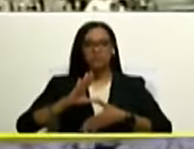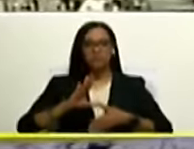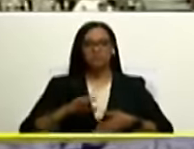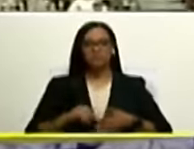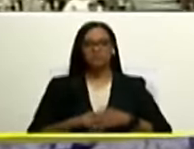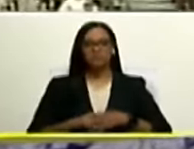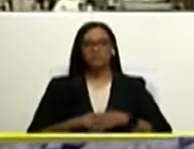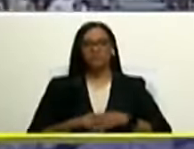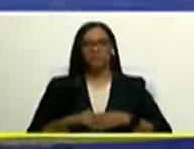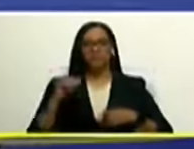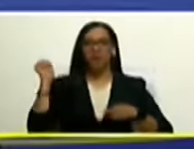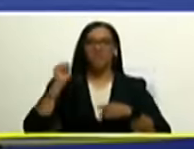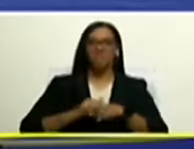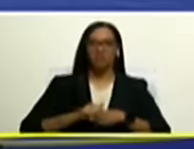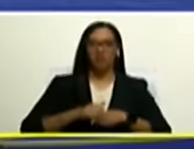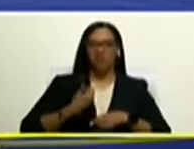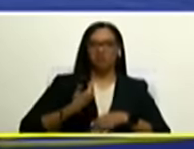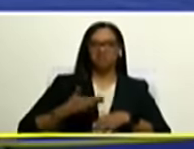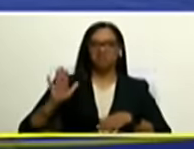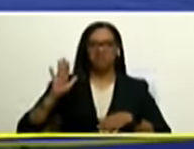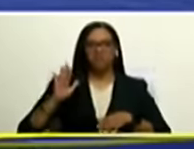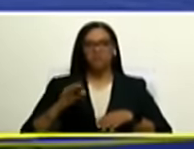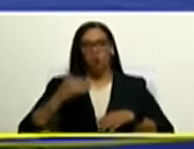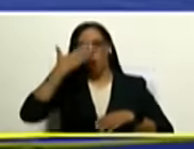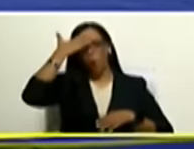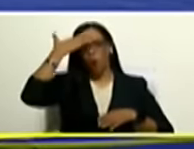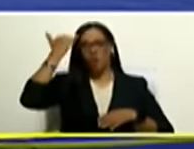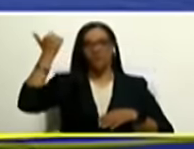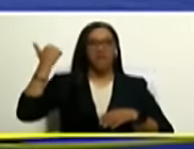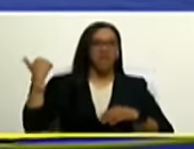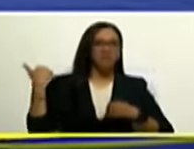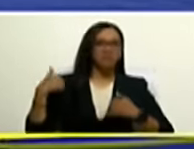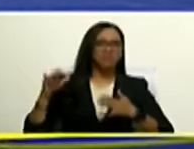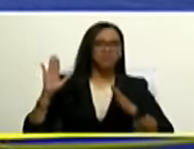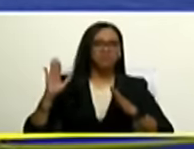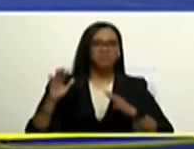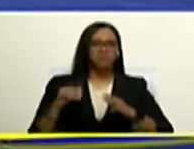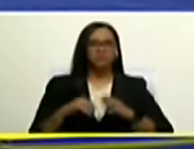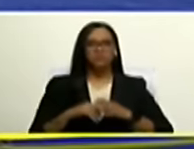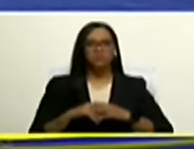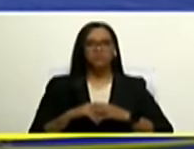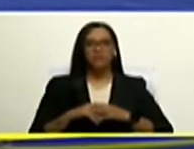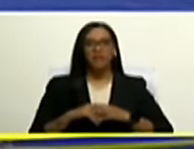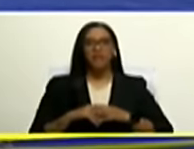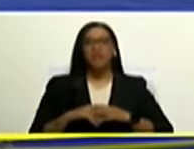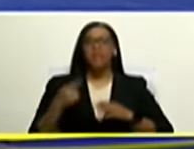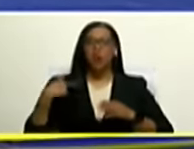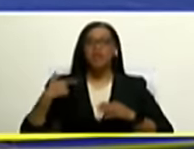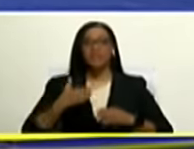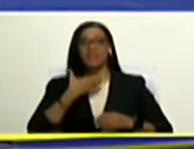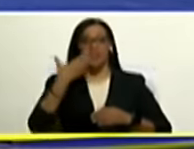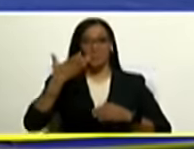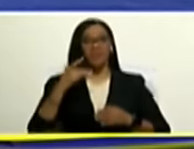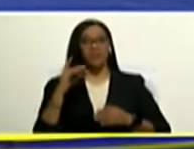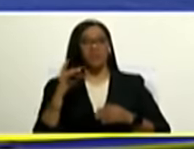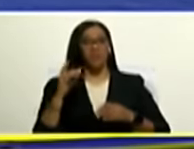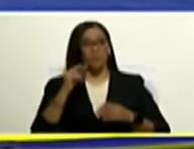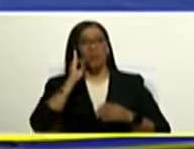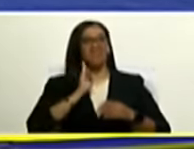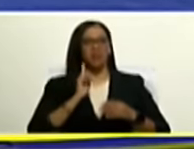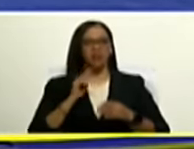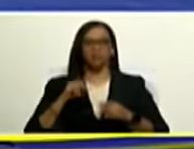fueron abandonados, olvidados, y los que mantenían el espíritu bolivariano,